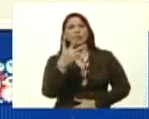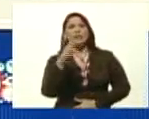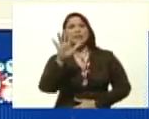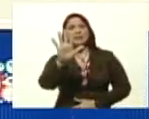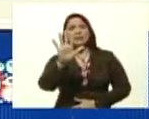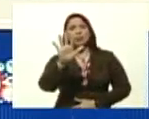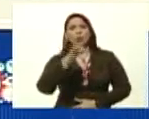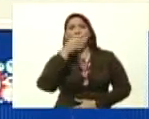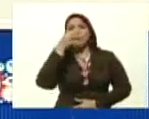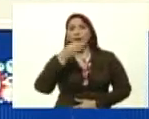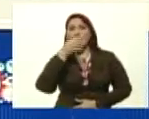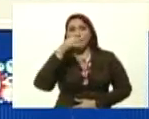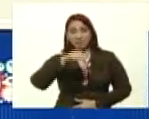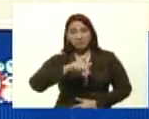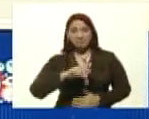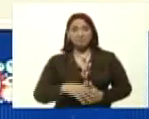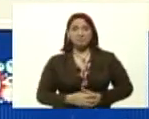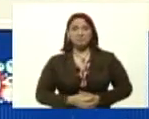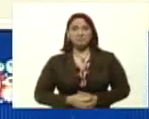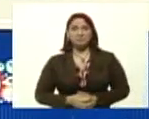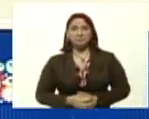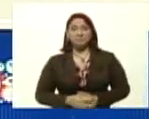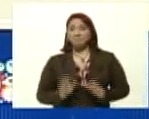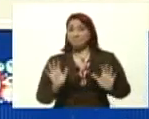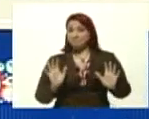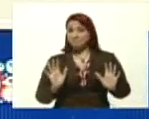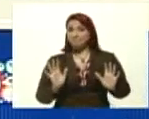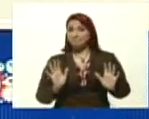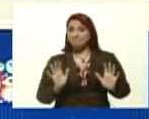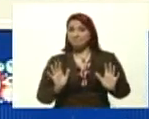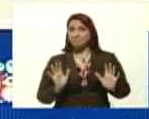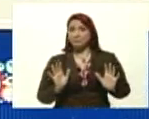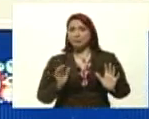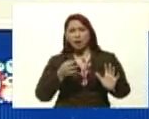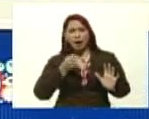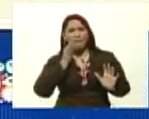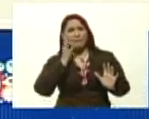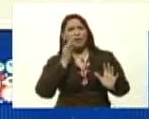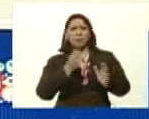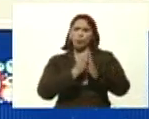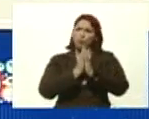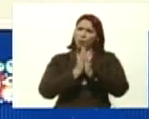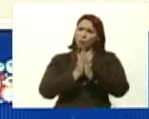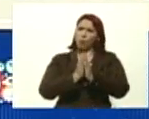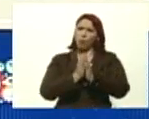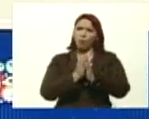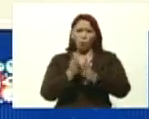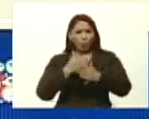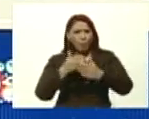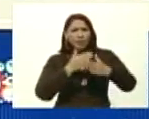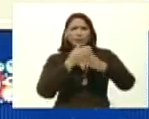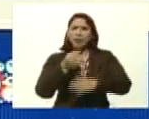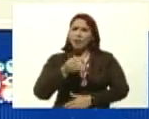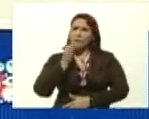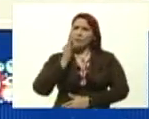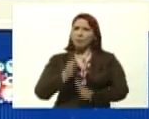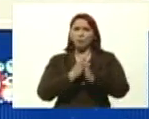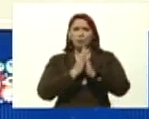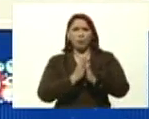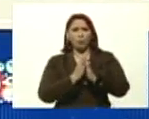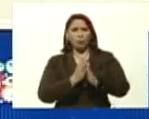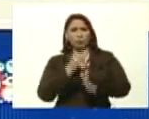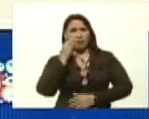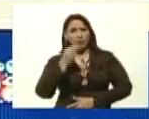5:35 de la tardecita. ¿Ah? Traiga un café para la tarde, ¿vale? Para compartir un café en esta